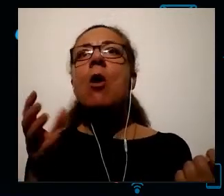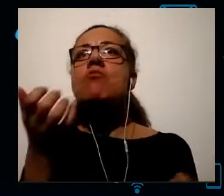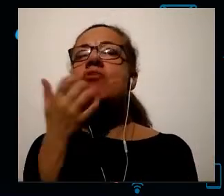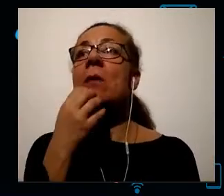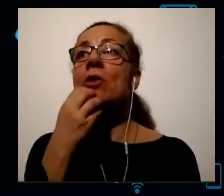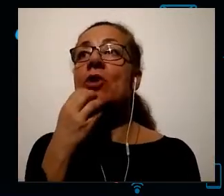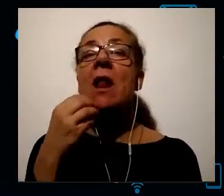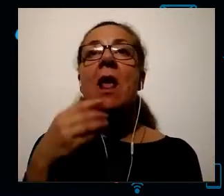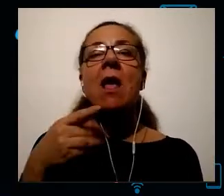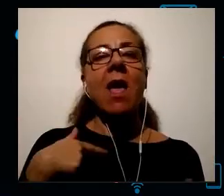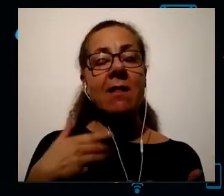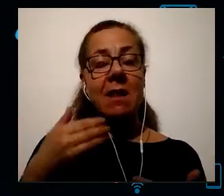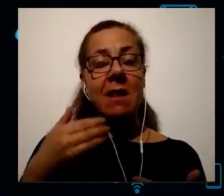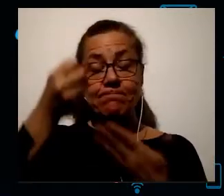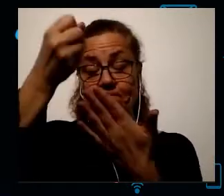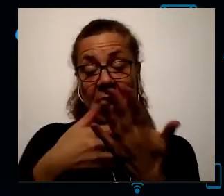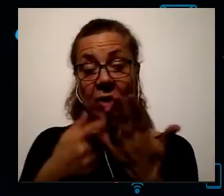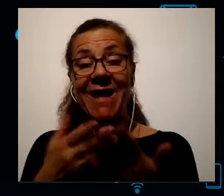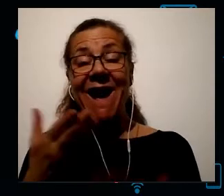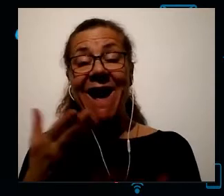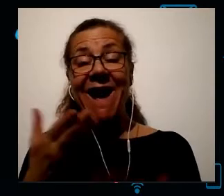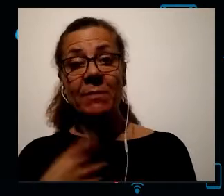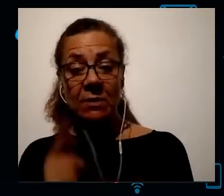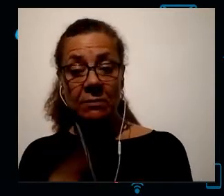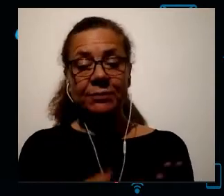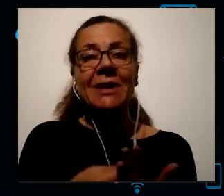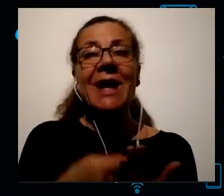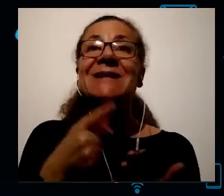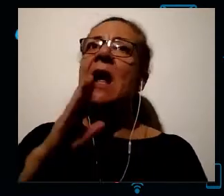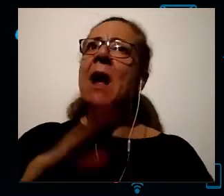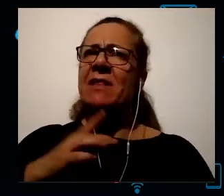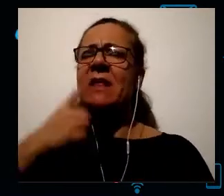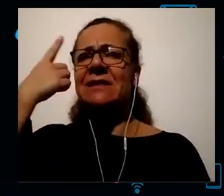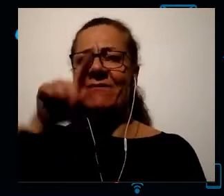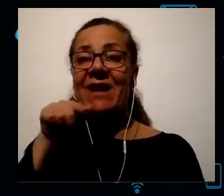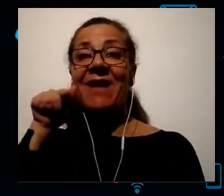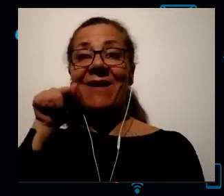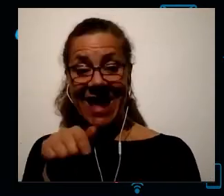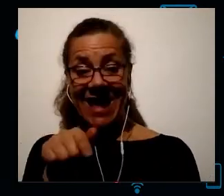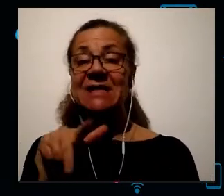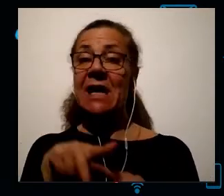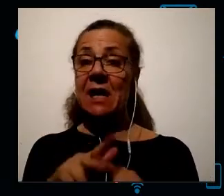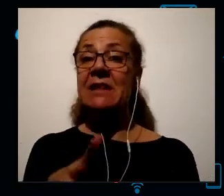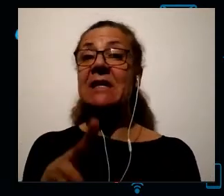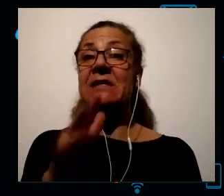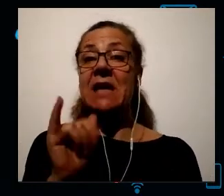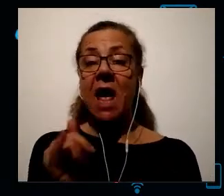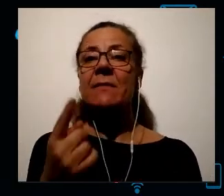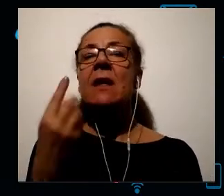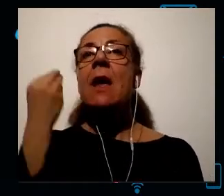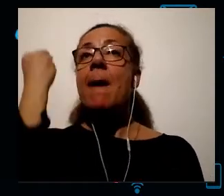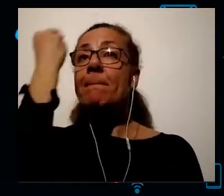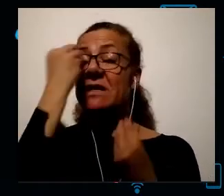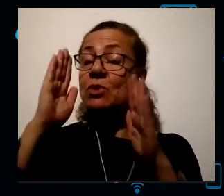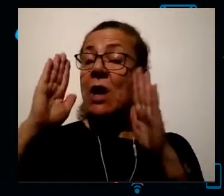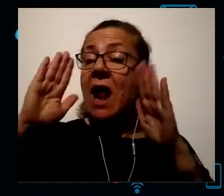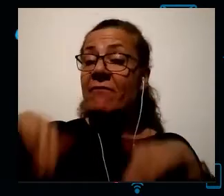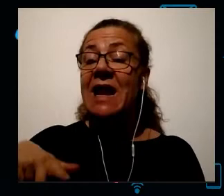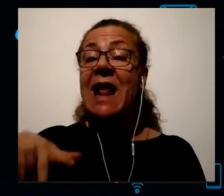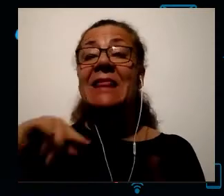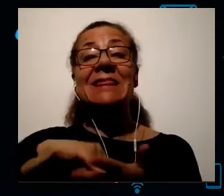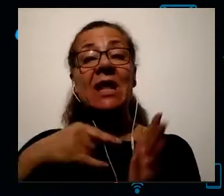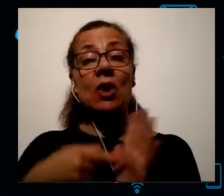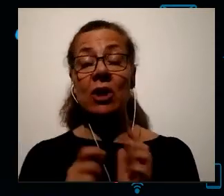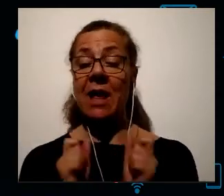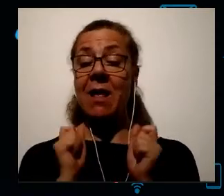cómo puedo hacer eso esa capacidad por un lado de saber que existen esas pensemos que al final son la tecnología pone a